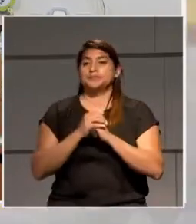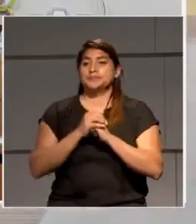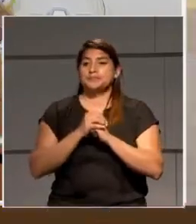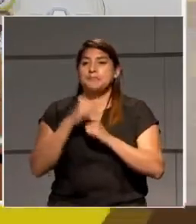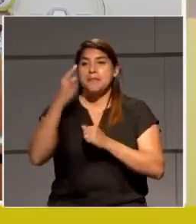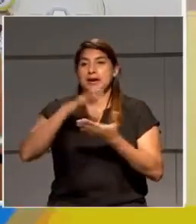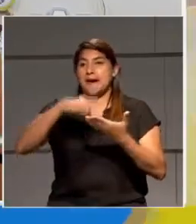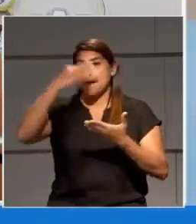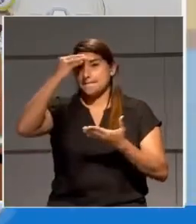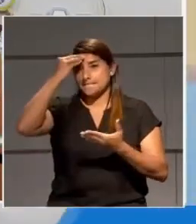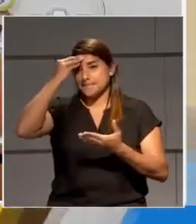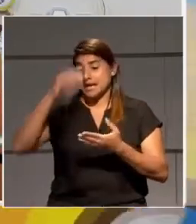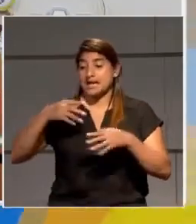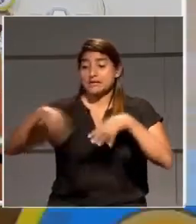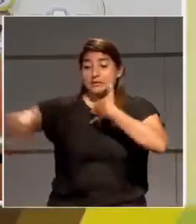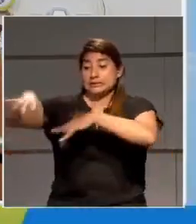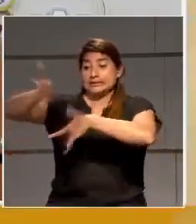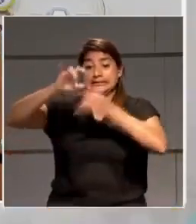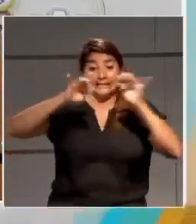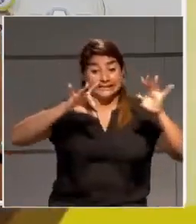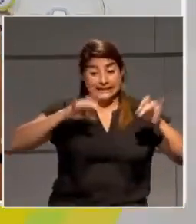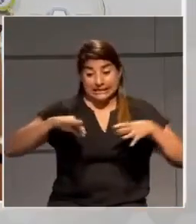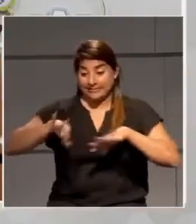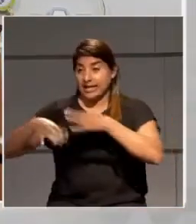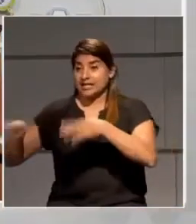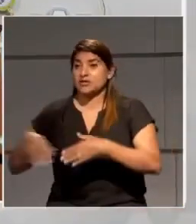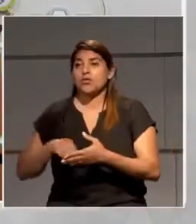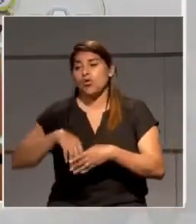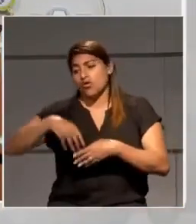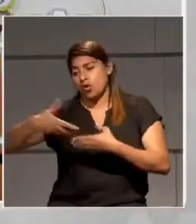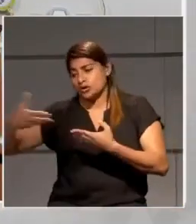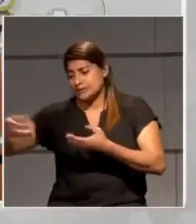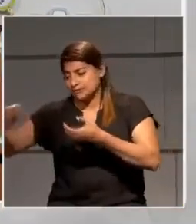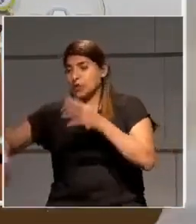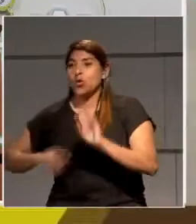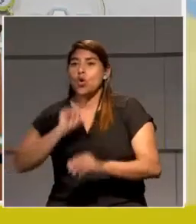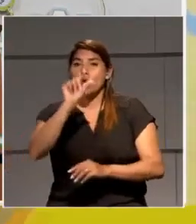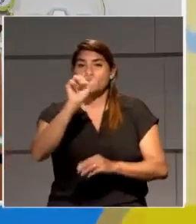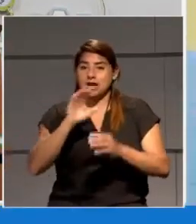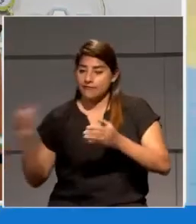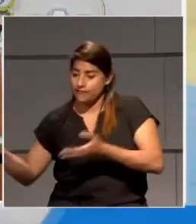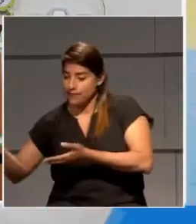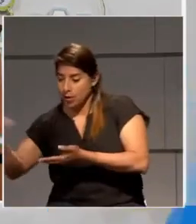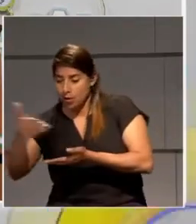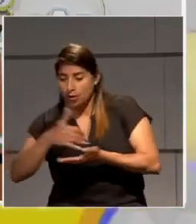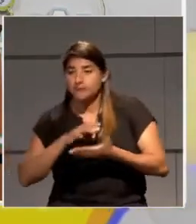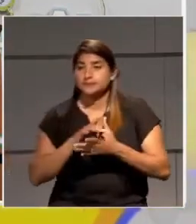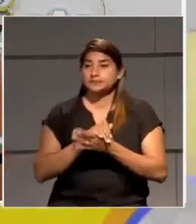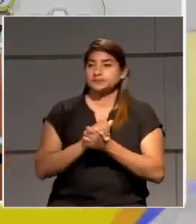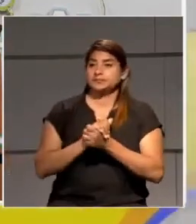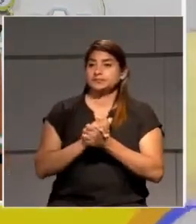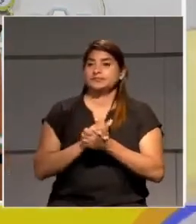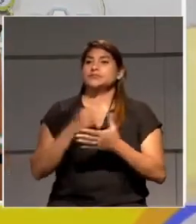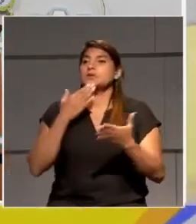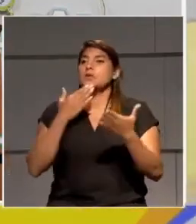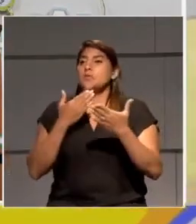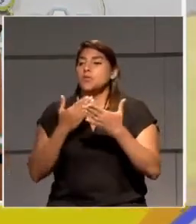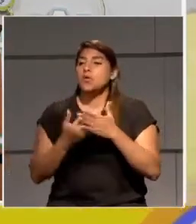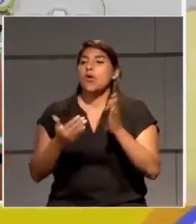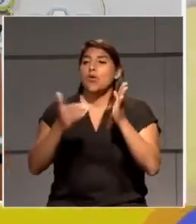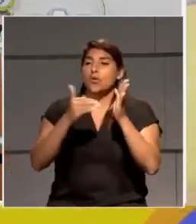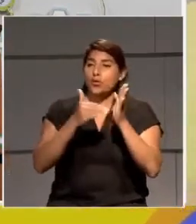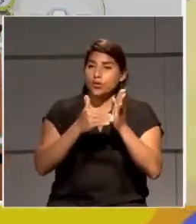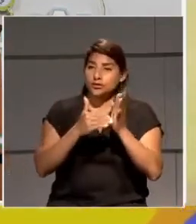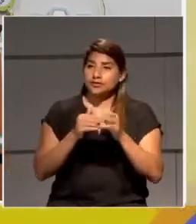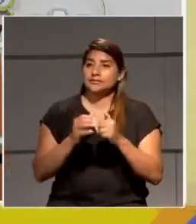al YouTube. Ay, Plu, que está haciendo un desastre aquí. Ay, ya voy a hacer otra vez las cosas. Espérense que ya lo juntos. Ah, ya. Eso es casi otra vez